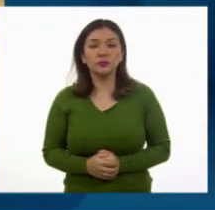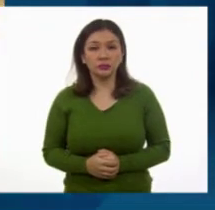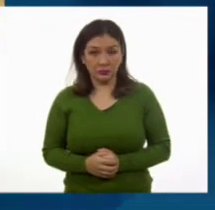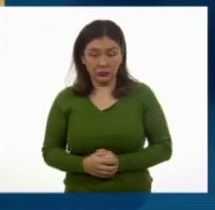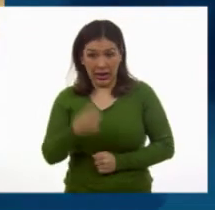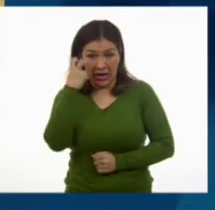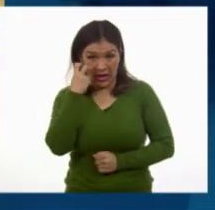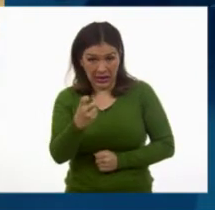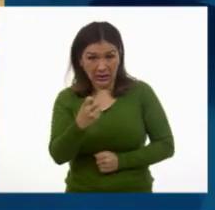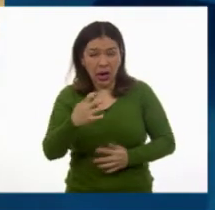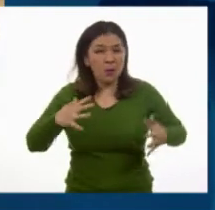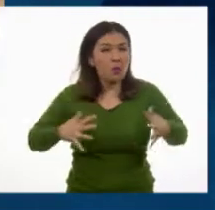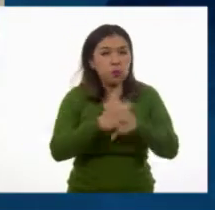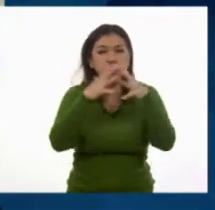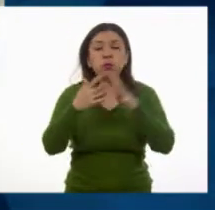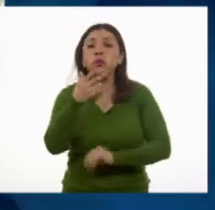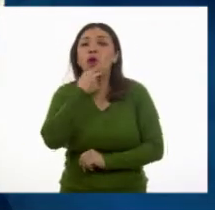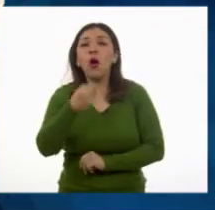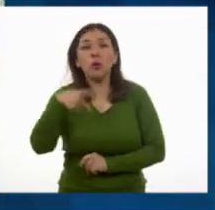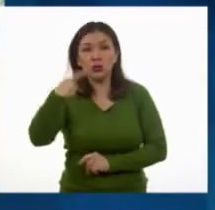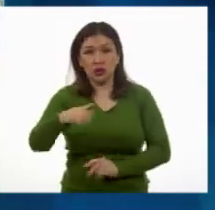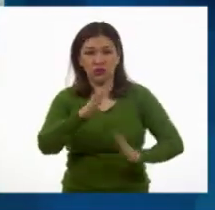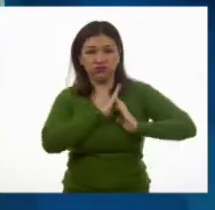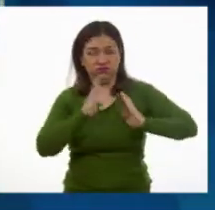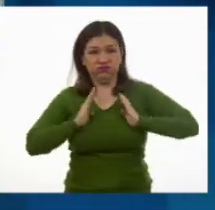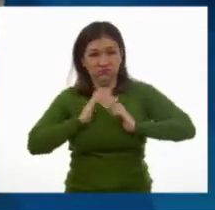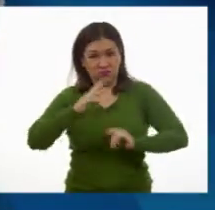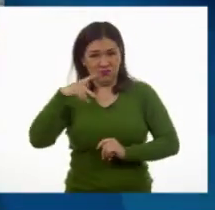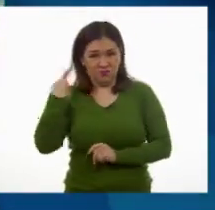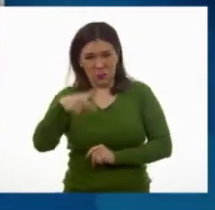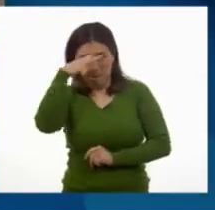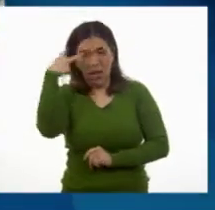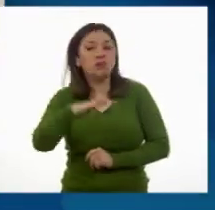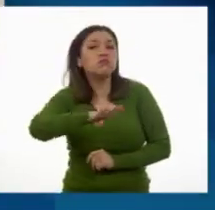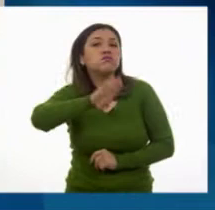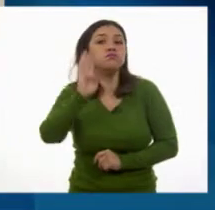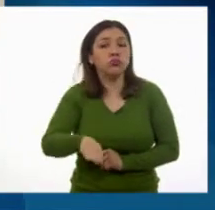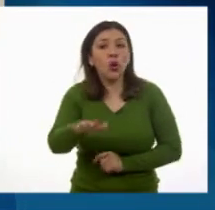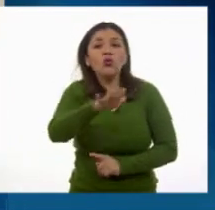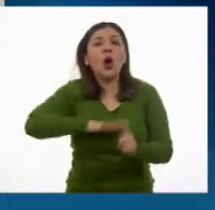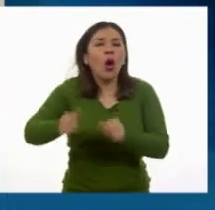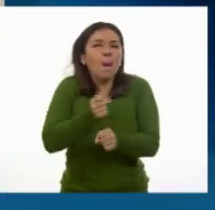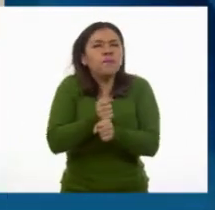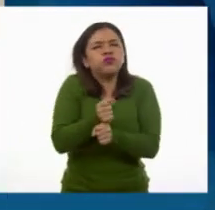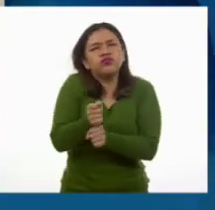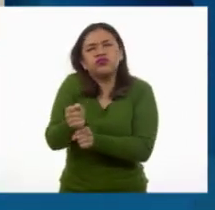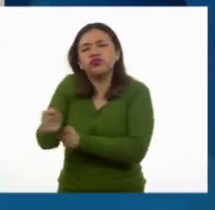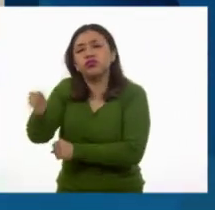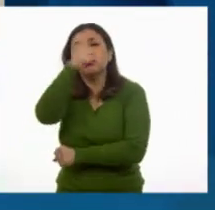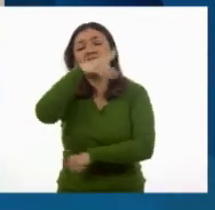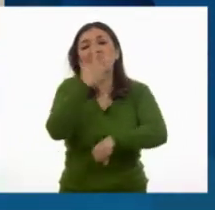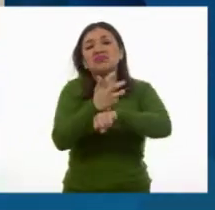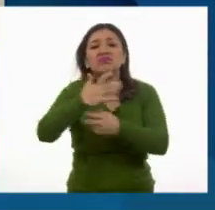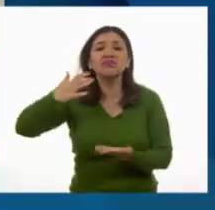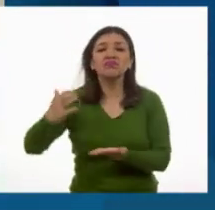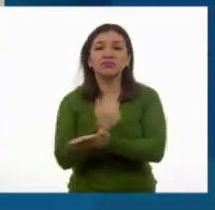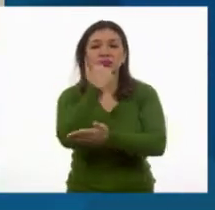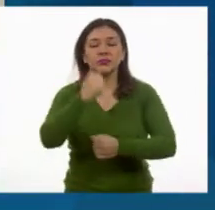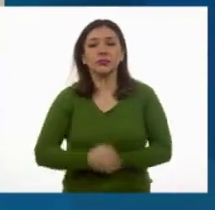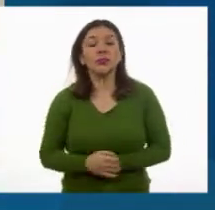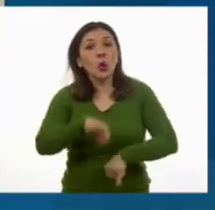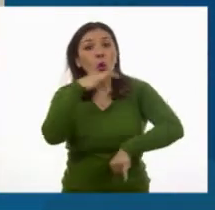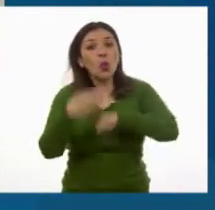Durante la batalla, muere el coronel Xicoténcatl y todo el batallón de San Blas es aniquilado por las fuerzas enemigas.